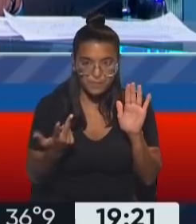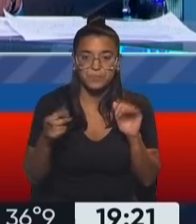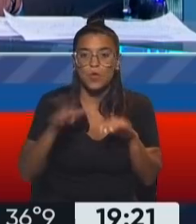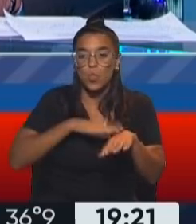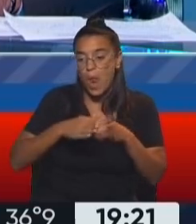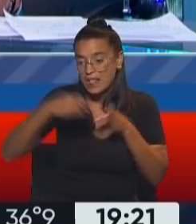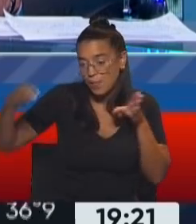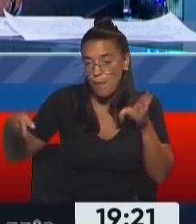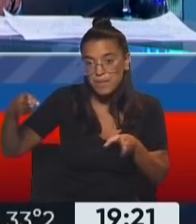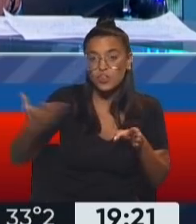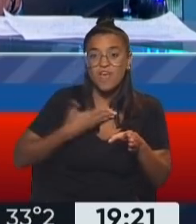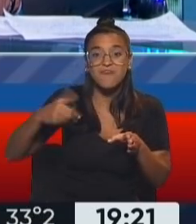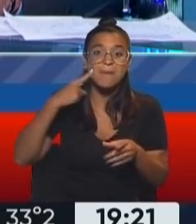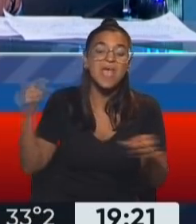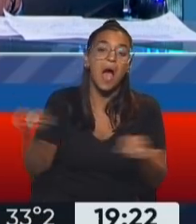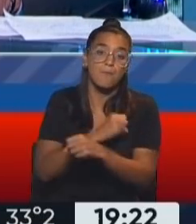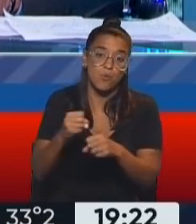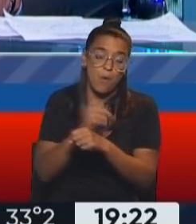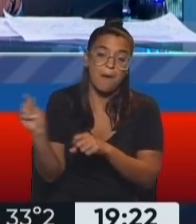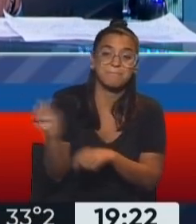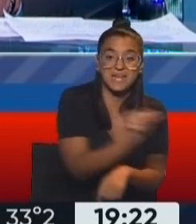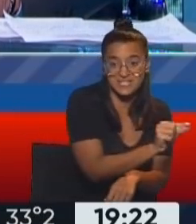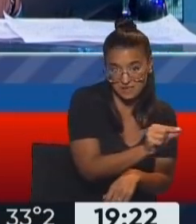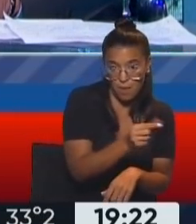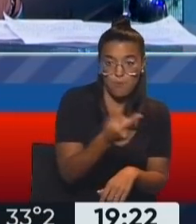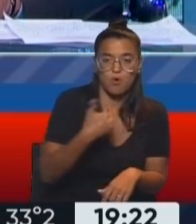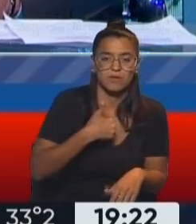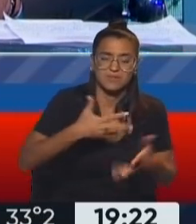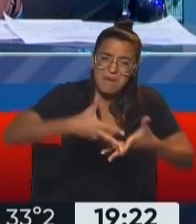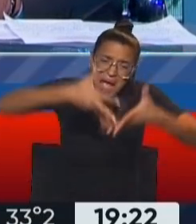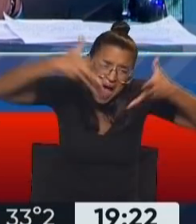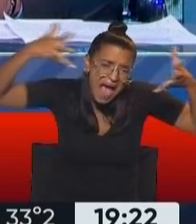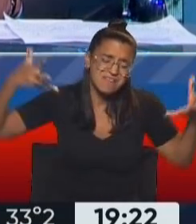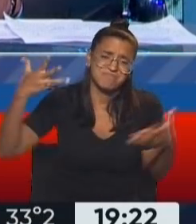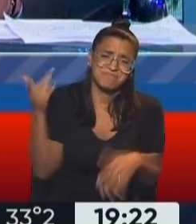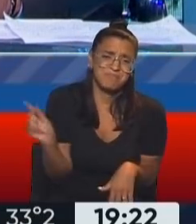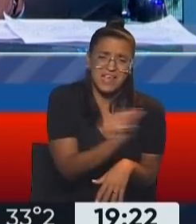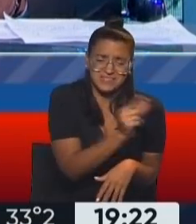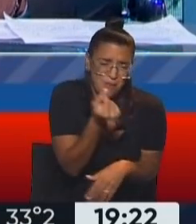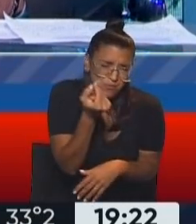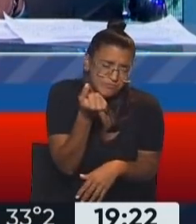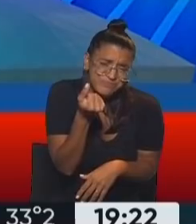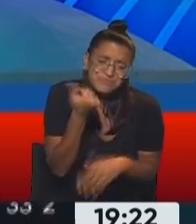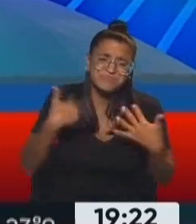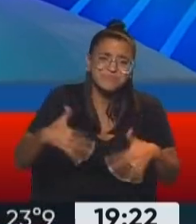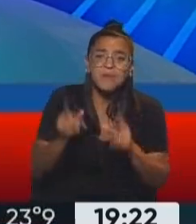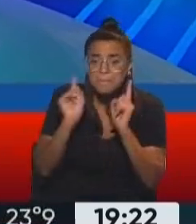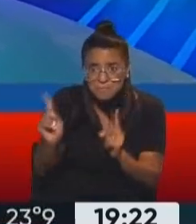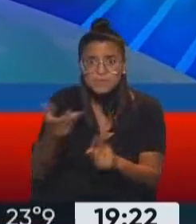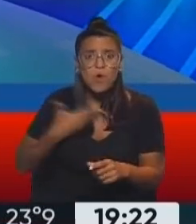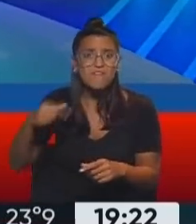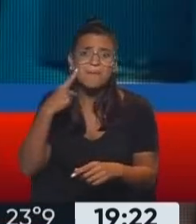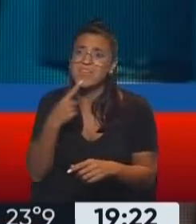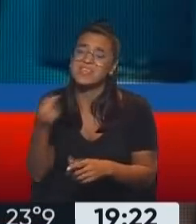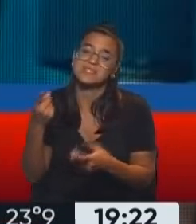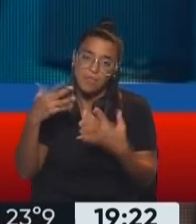durante el momento en el que el FMI aprobó el préstamo a Argentina, el más gigantesco de su historia. Que ellos mismos reconocieron que no